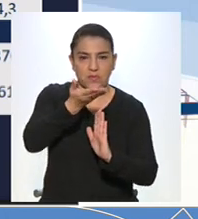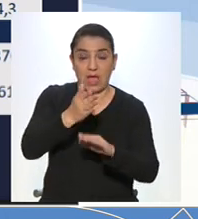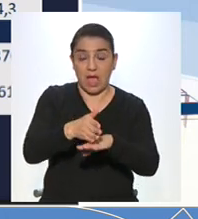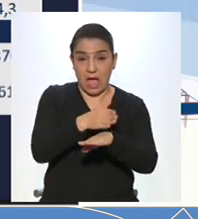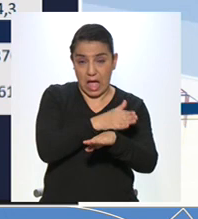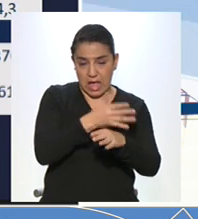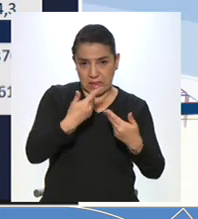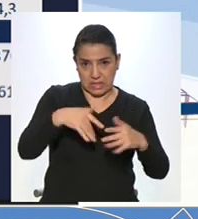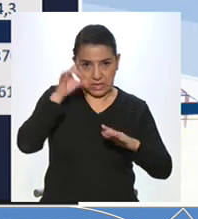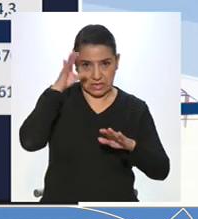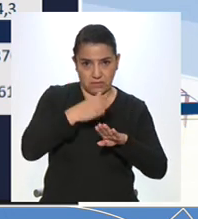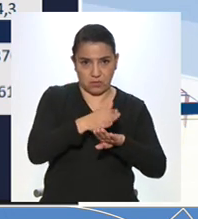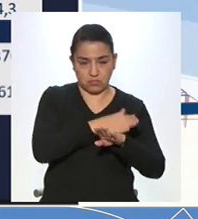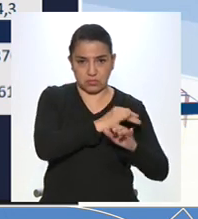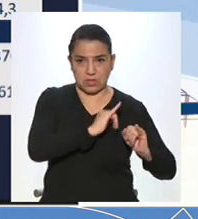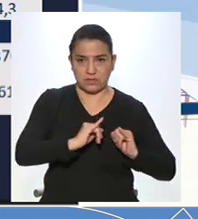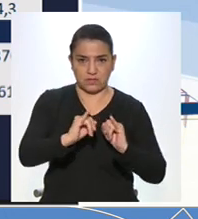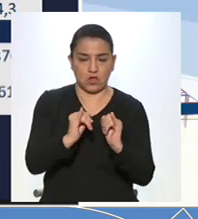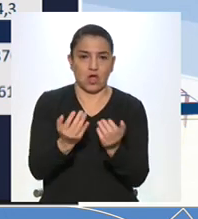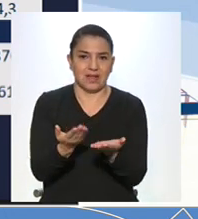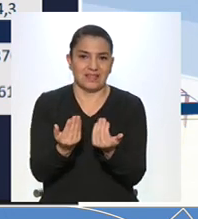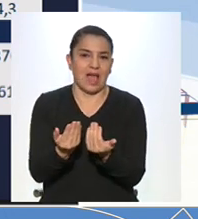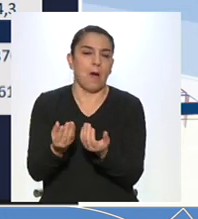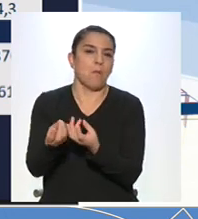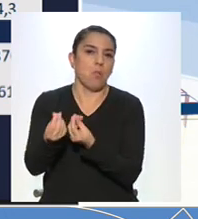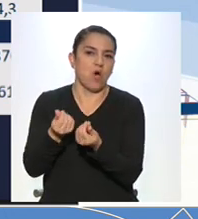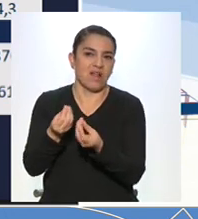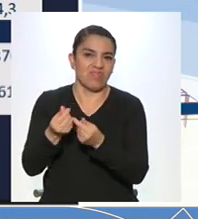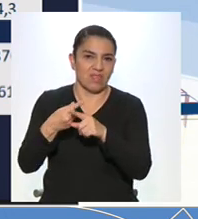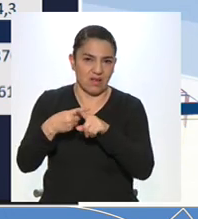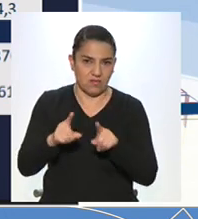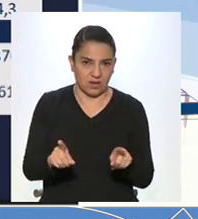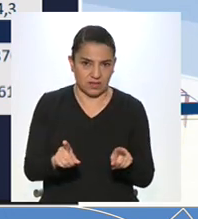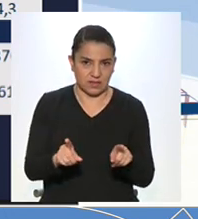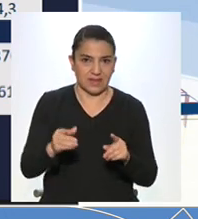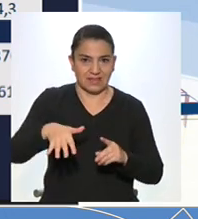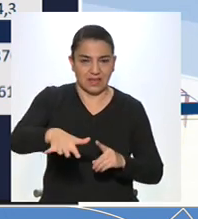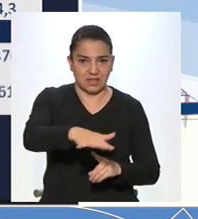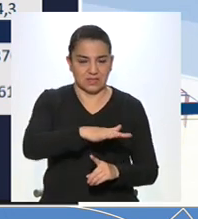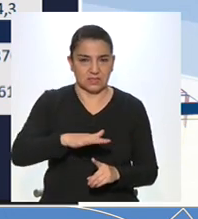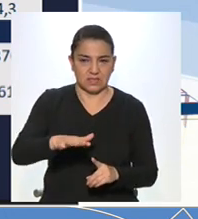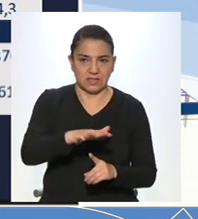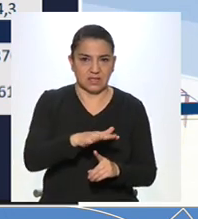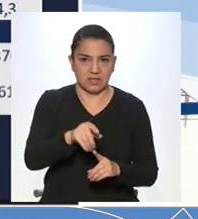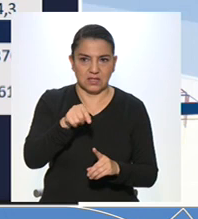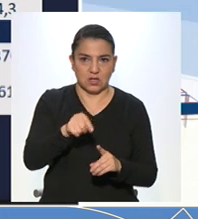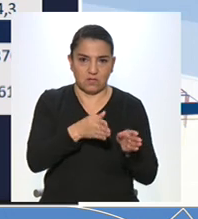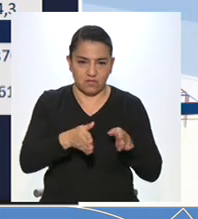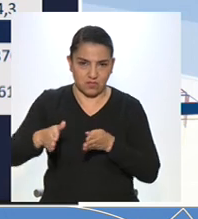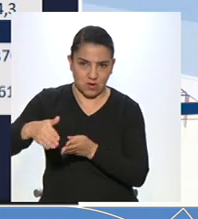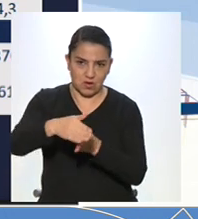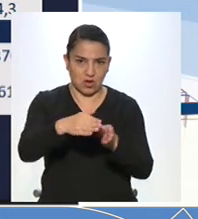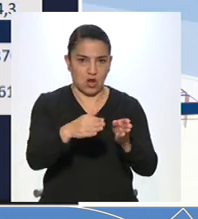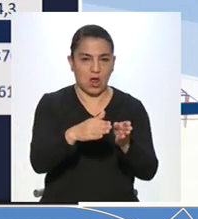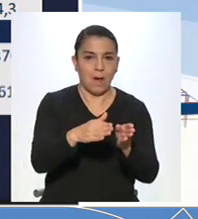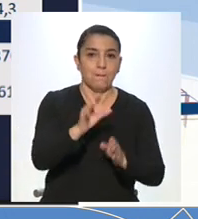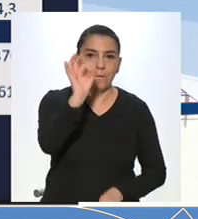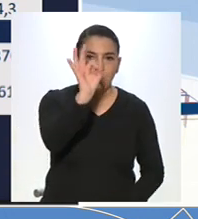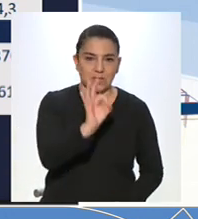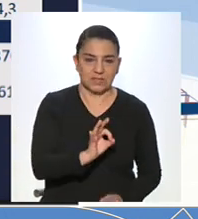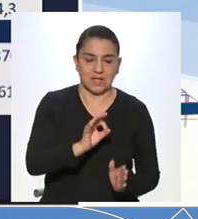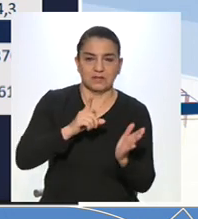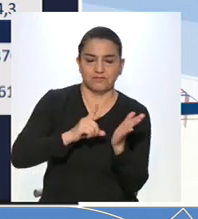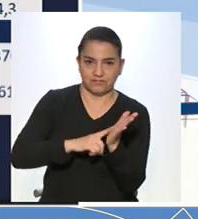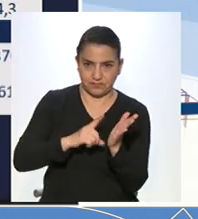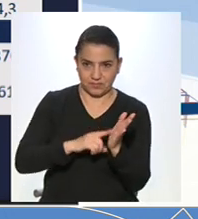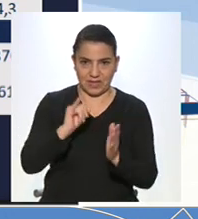previstos, requieren de una acción de política monetaria algo distinta. Estos escenarios forman el corredor para la tasa de política monetaria que presentamos en el IPOM y